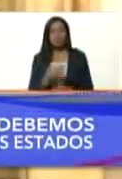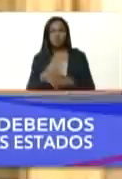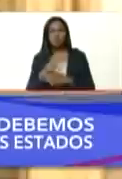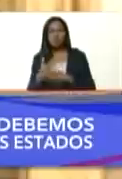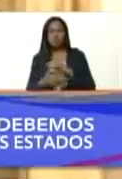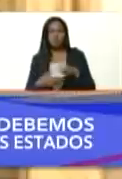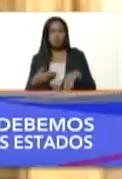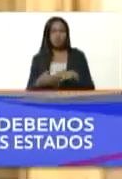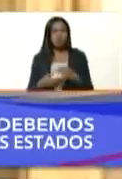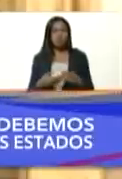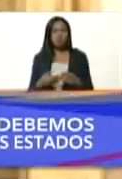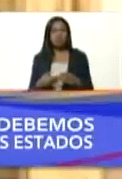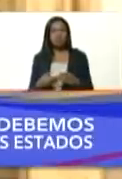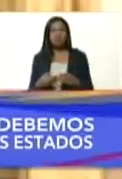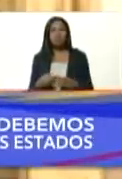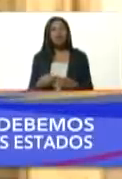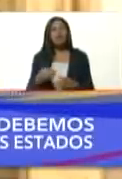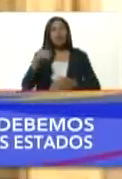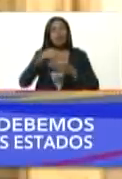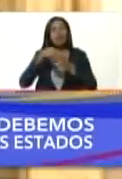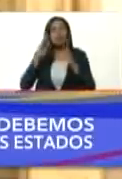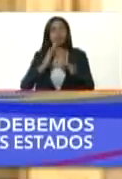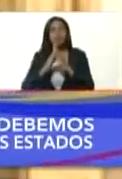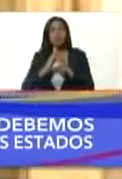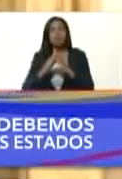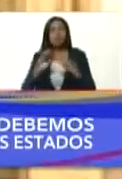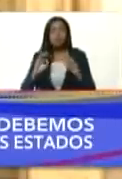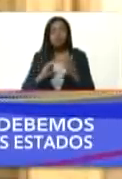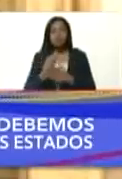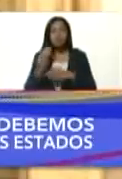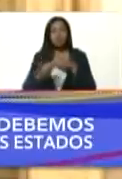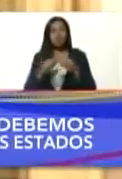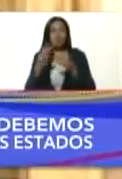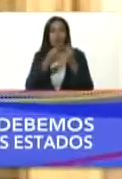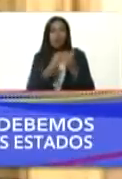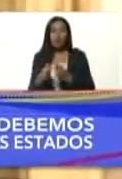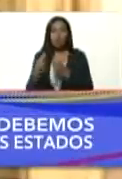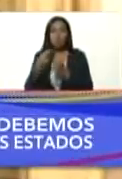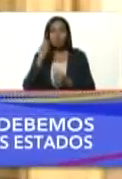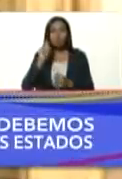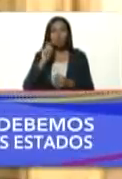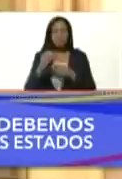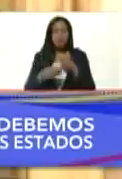social el funcionamiento de la economía.